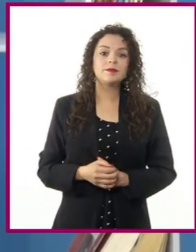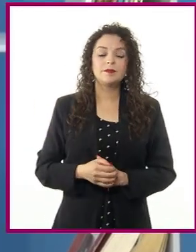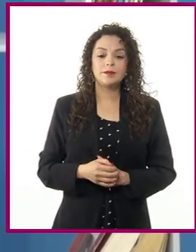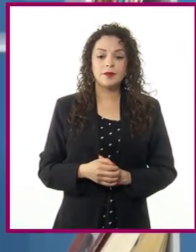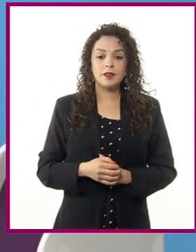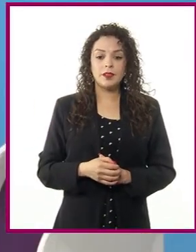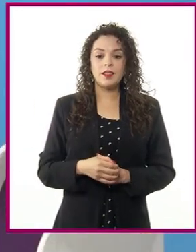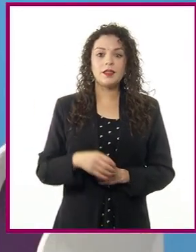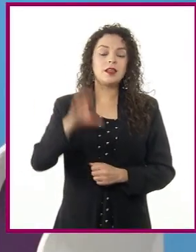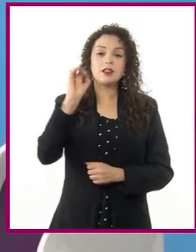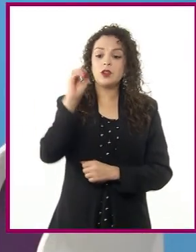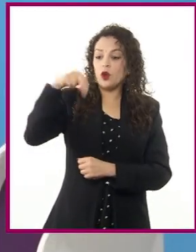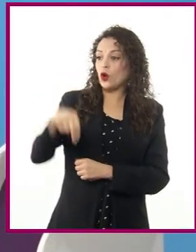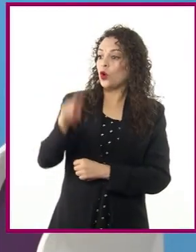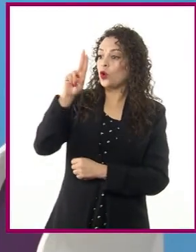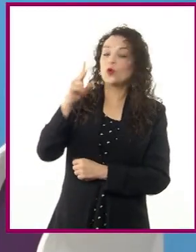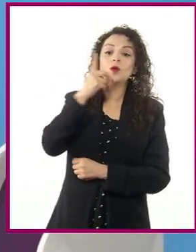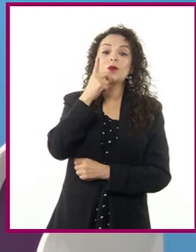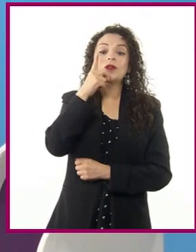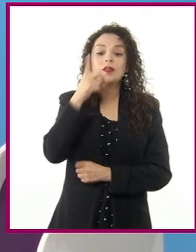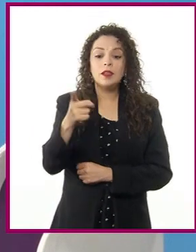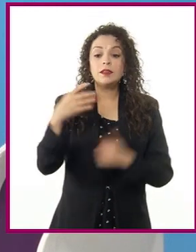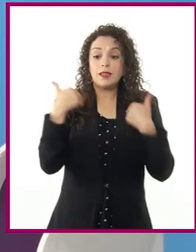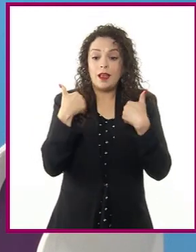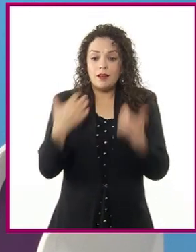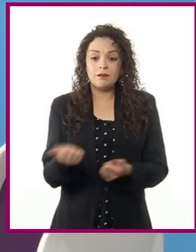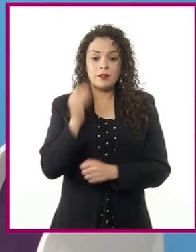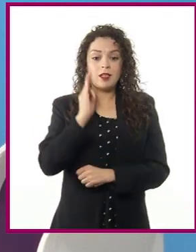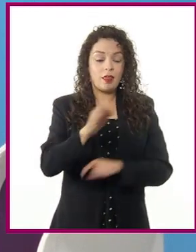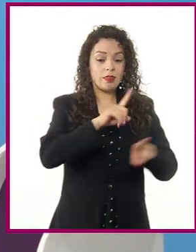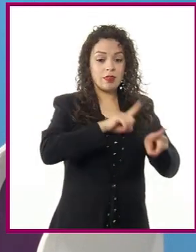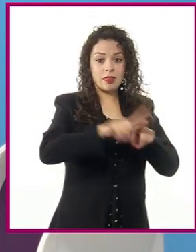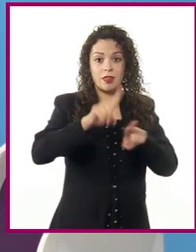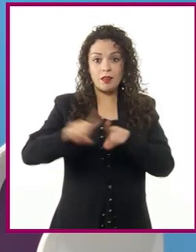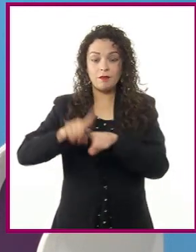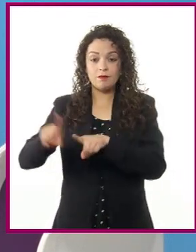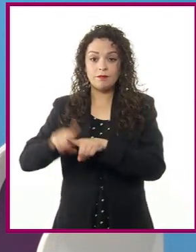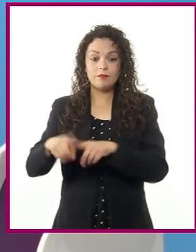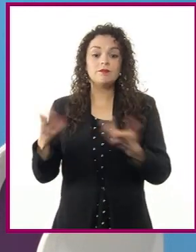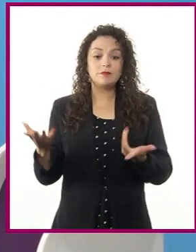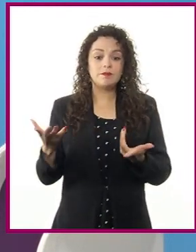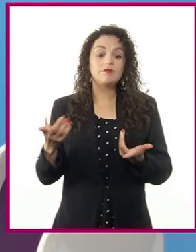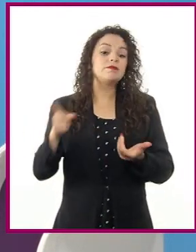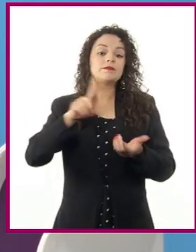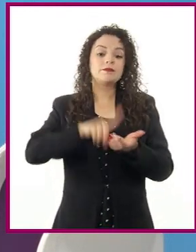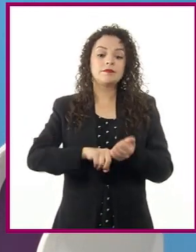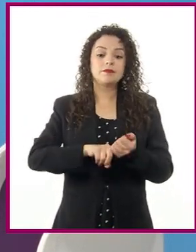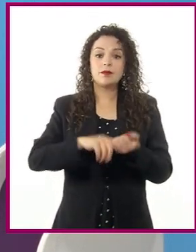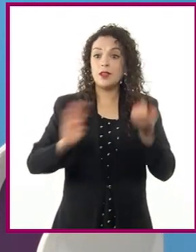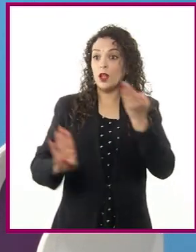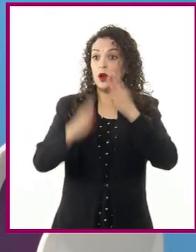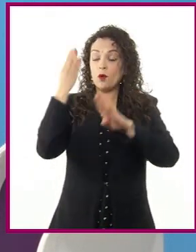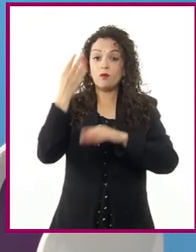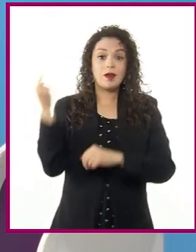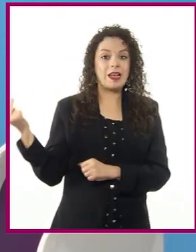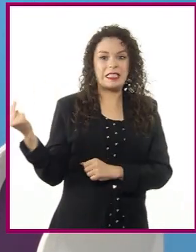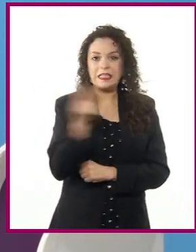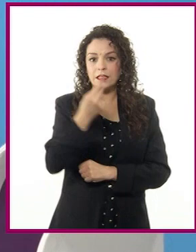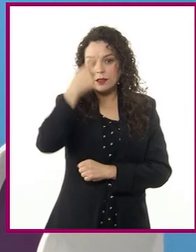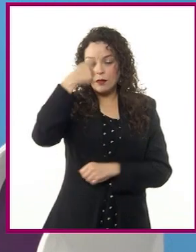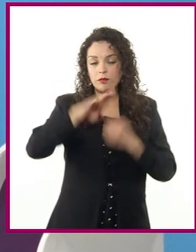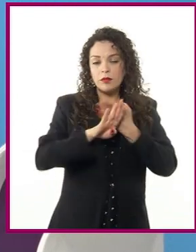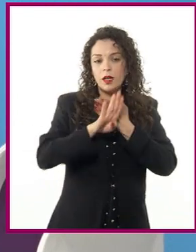ONU considera que comprender y aceptar la diversidad es imprescindible en el mundo para evitar